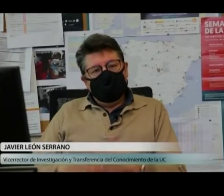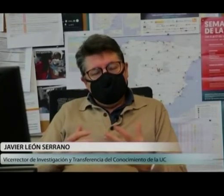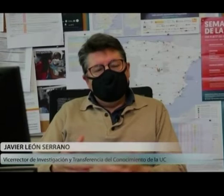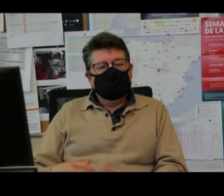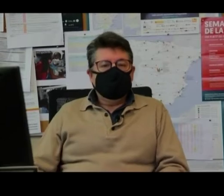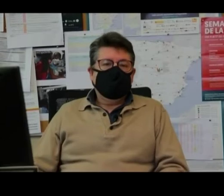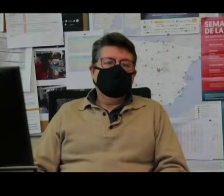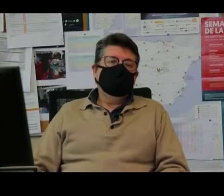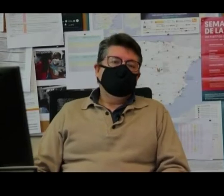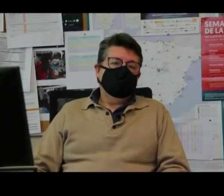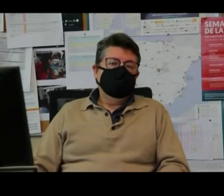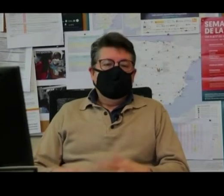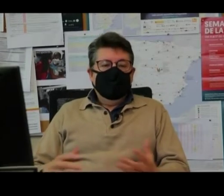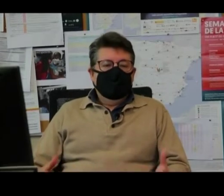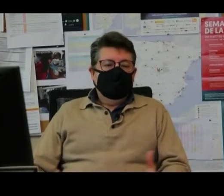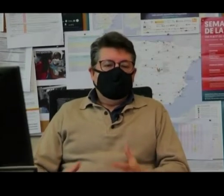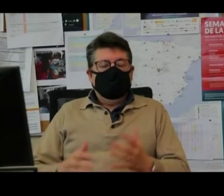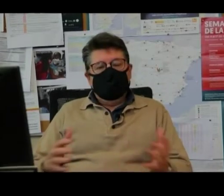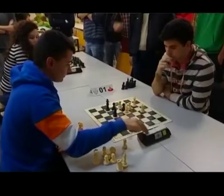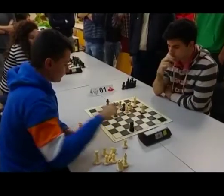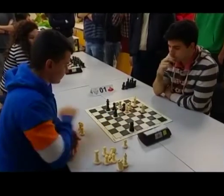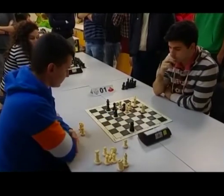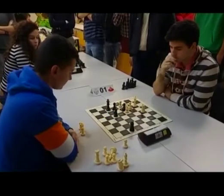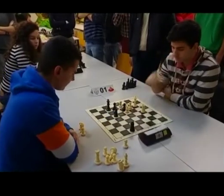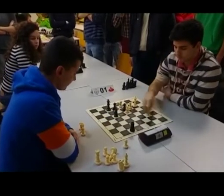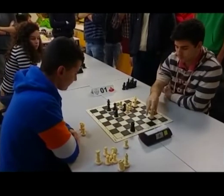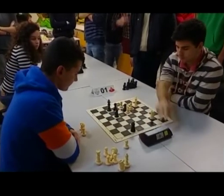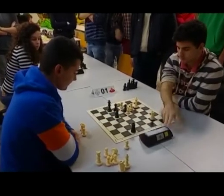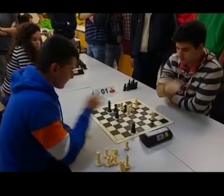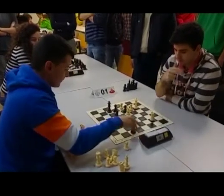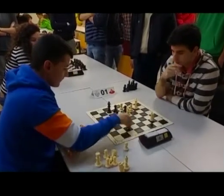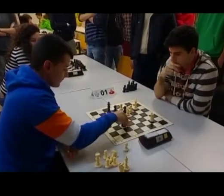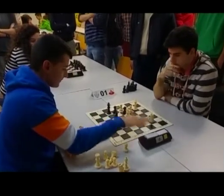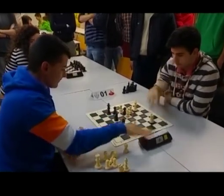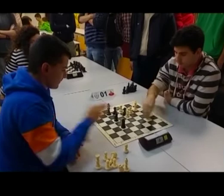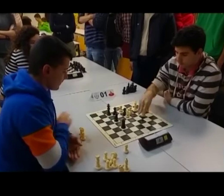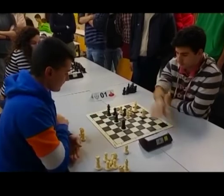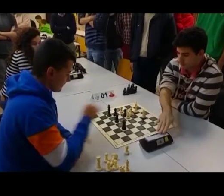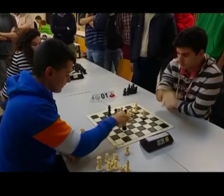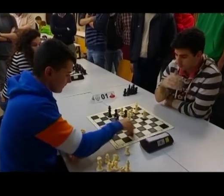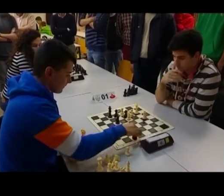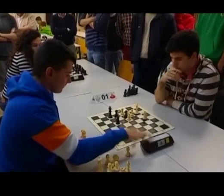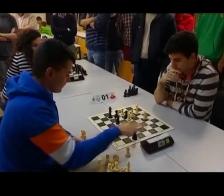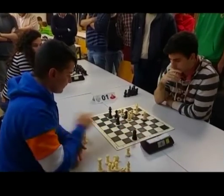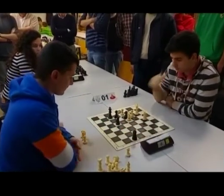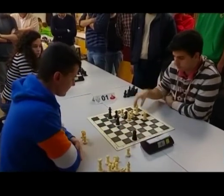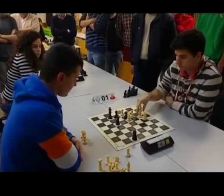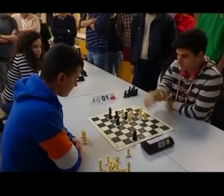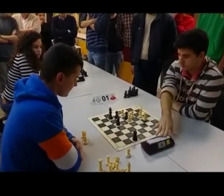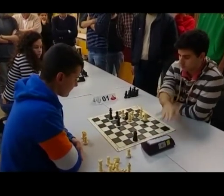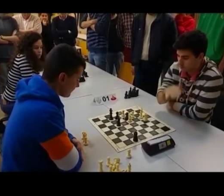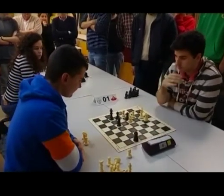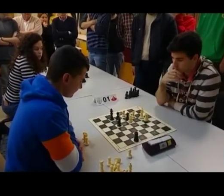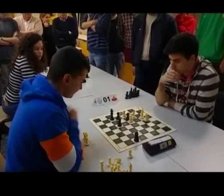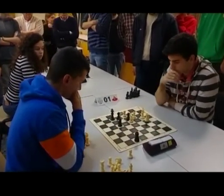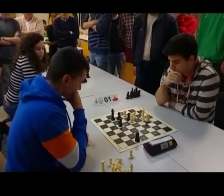o el cambio climático, entre otros. Tendrán lugar diversas charlas de debate que comenzarán el miércoles a las 5, con la intervención de Cristina